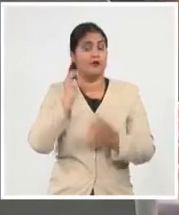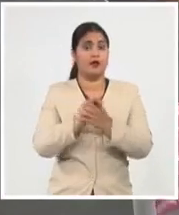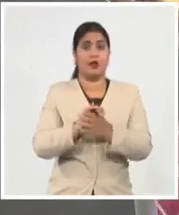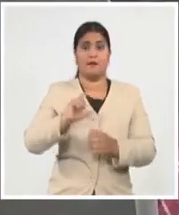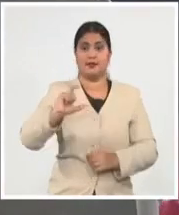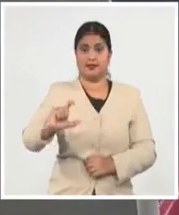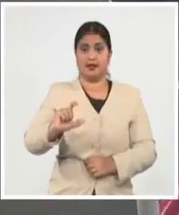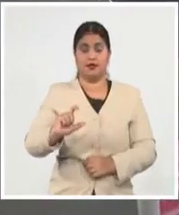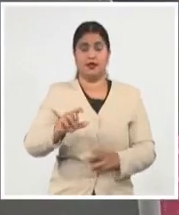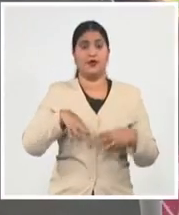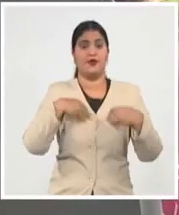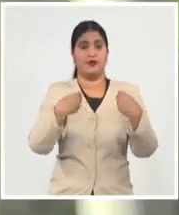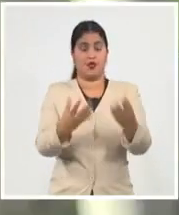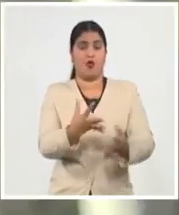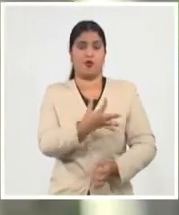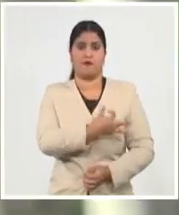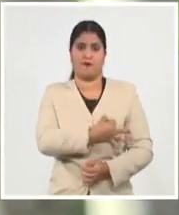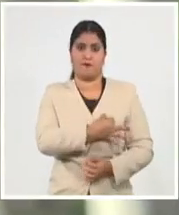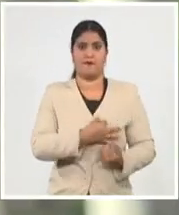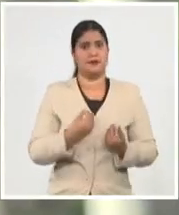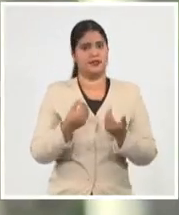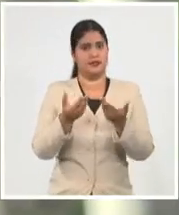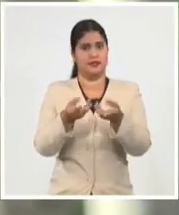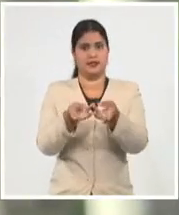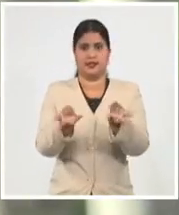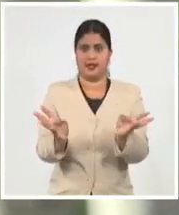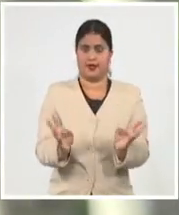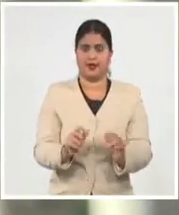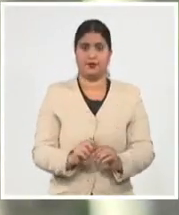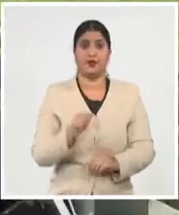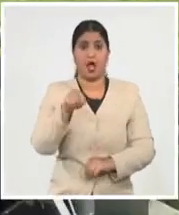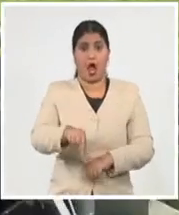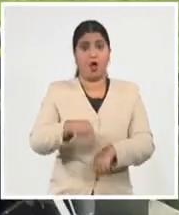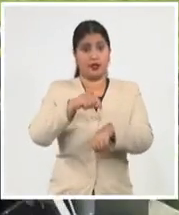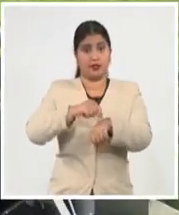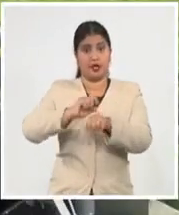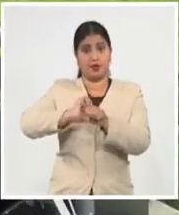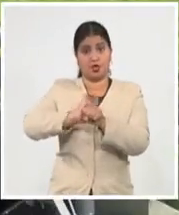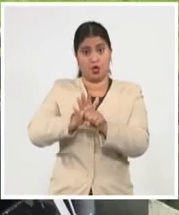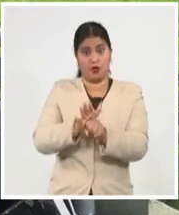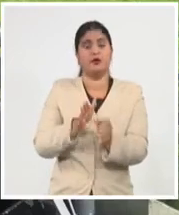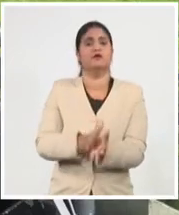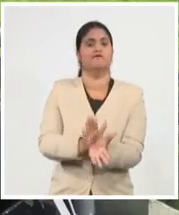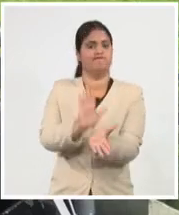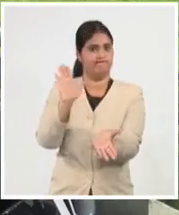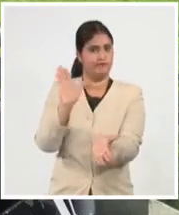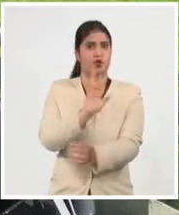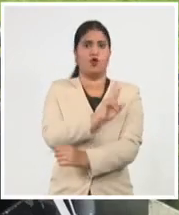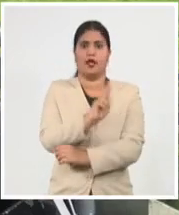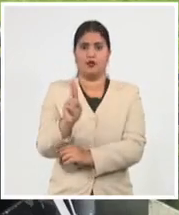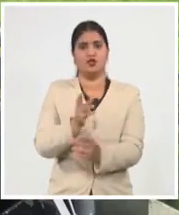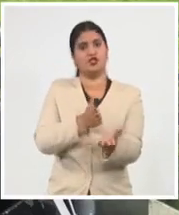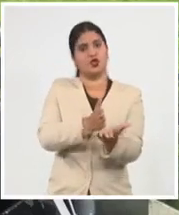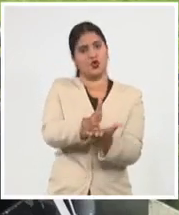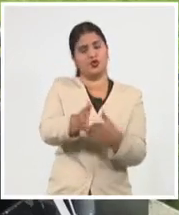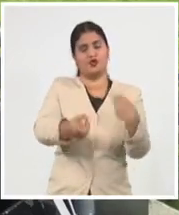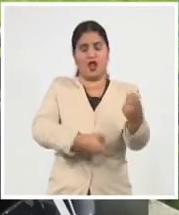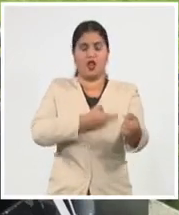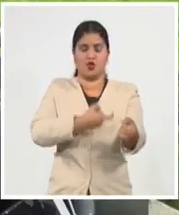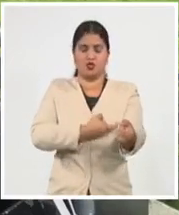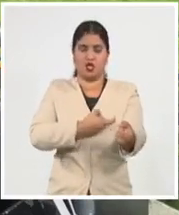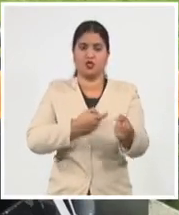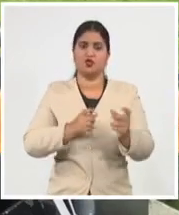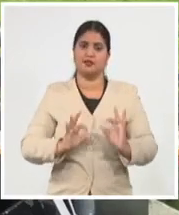vanguardia en la emulación nacional. Ante los nuevos desafíos, ratifican su compromiso con la revolución. Hoy, las